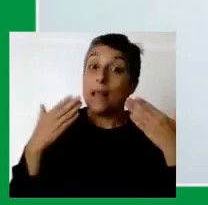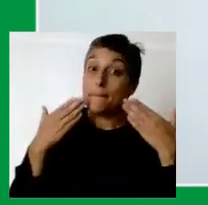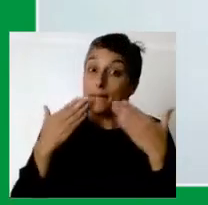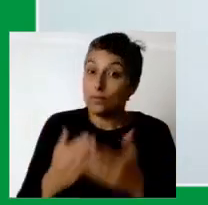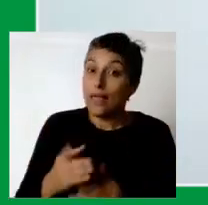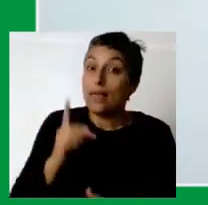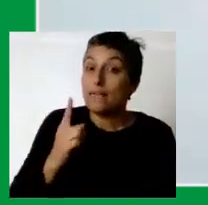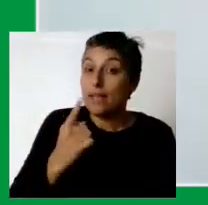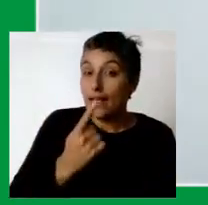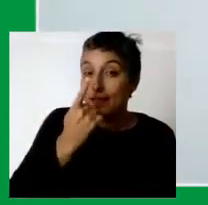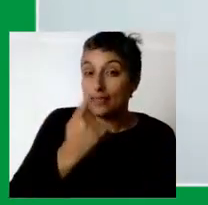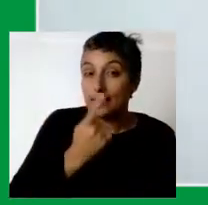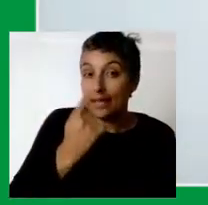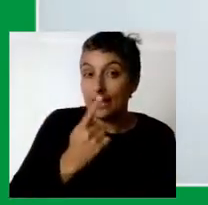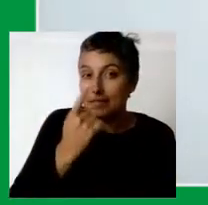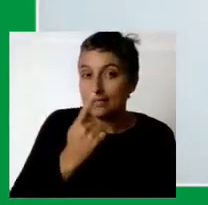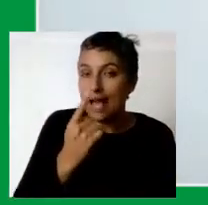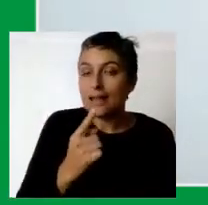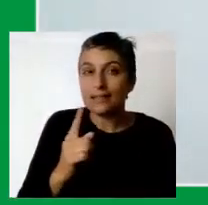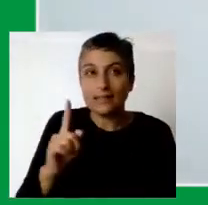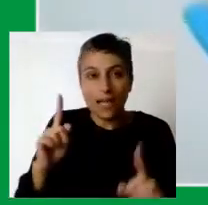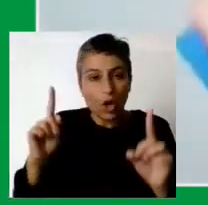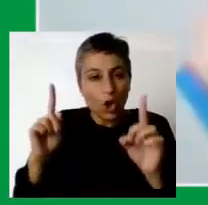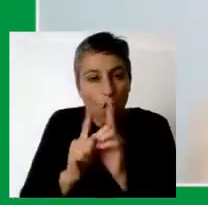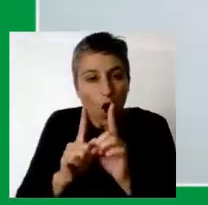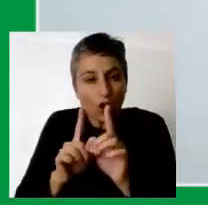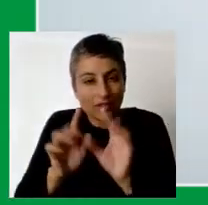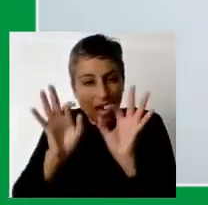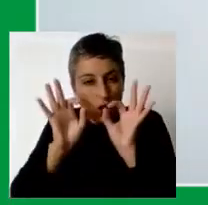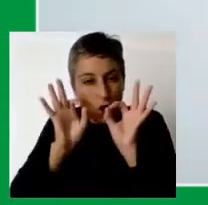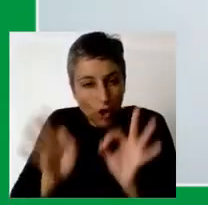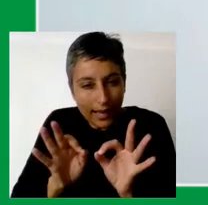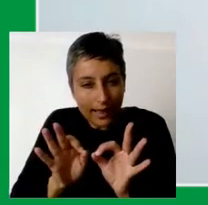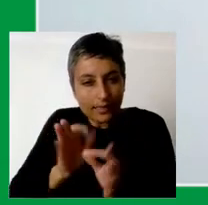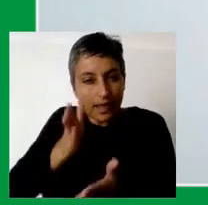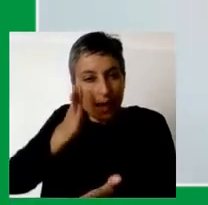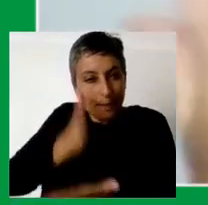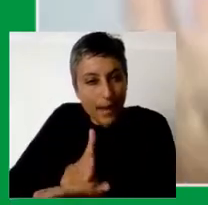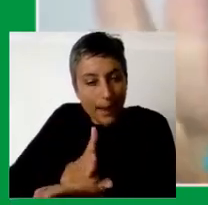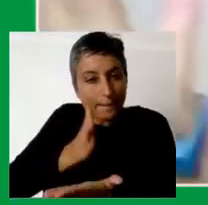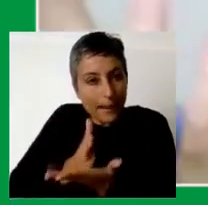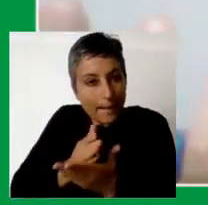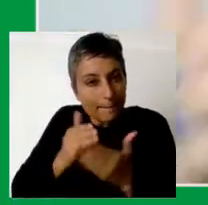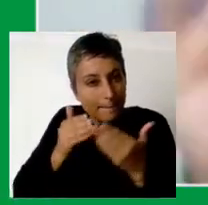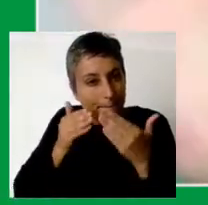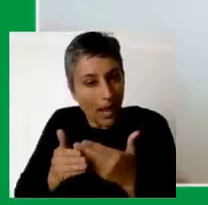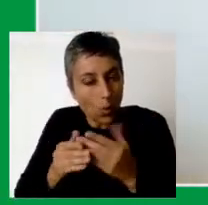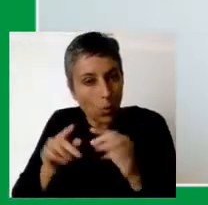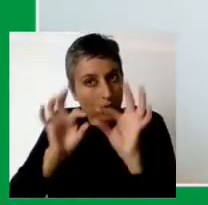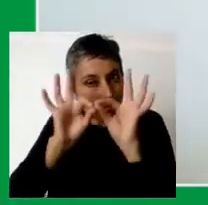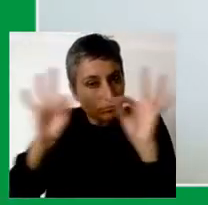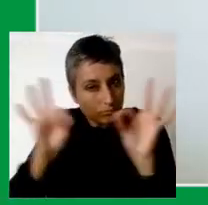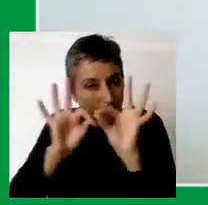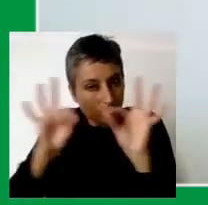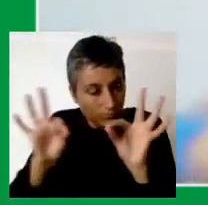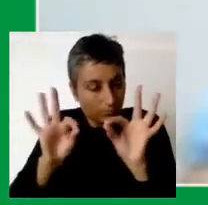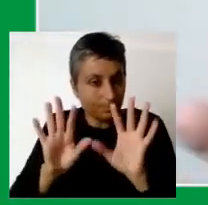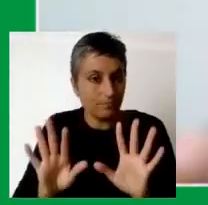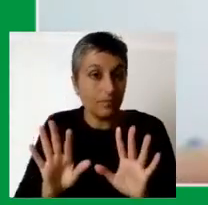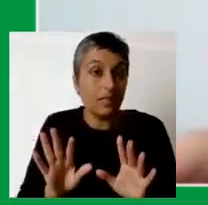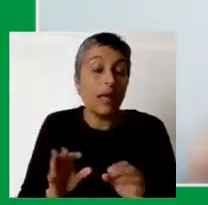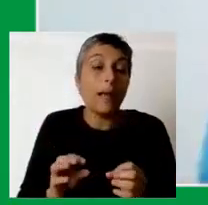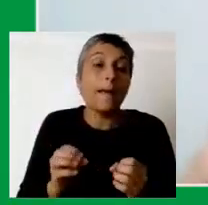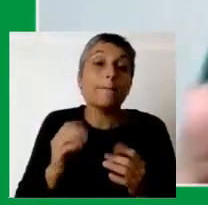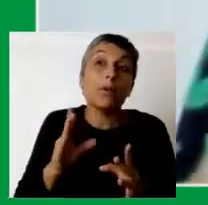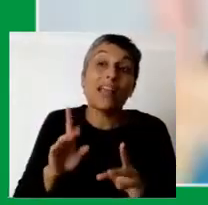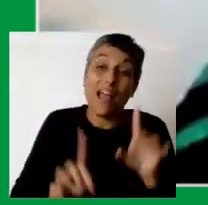interesante, tiene que ser precisa, tiene que ser detallada, porque tiene sus sesgos, como decíamos, y